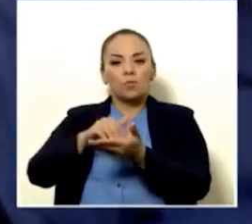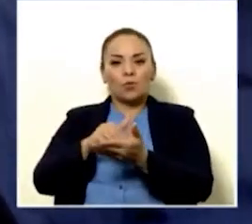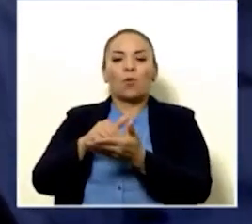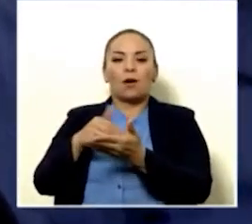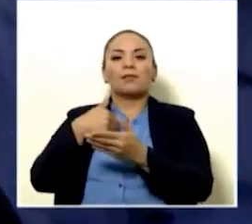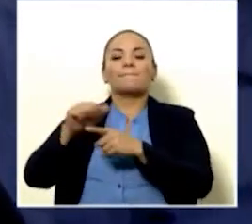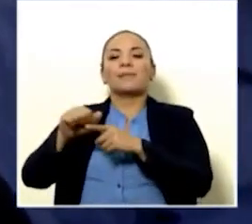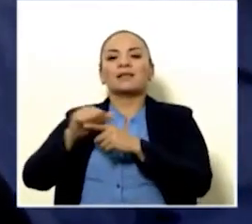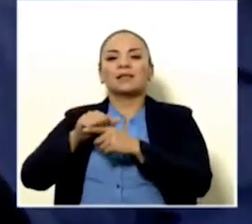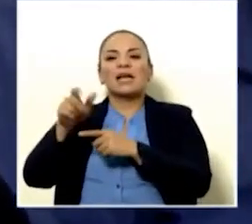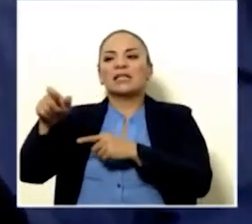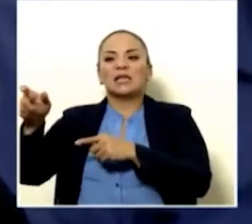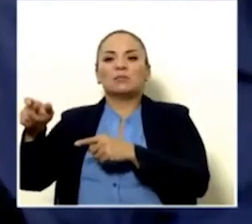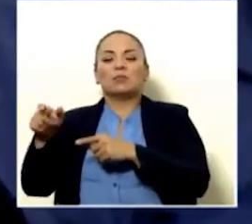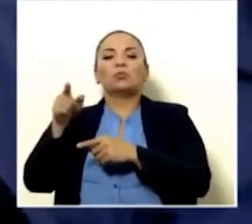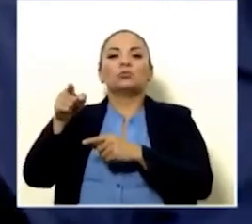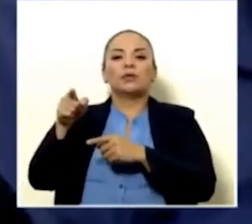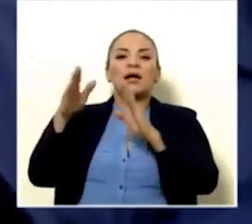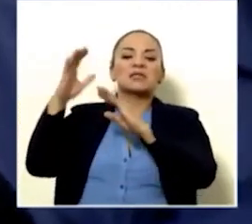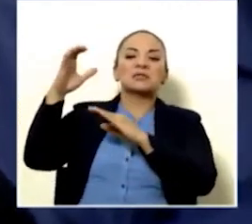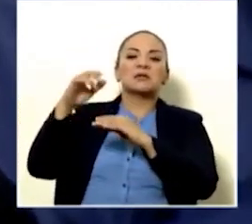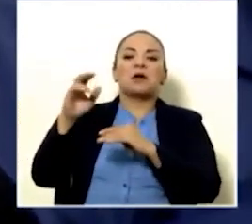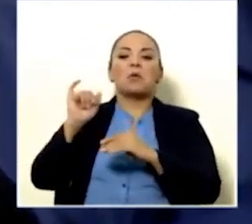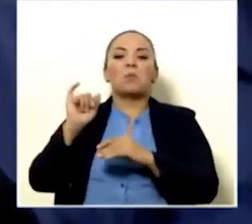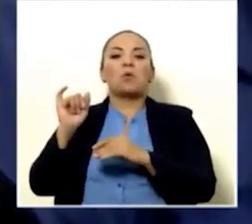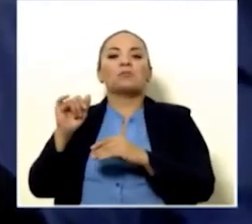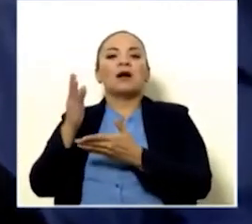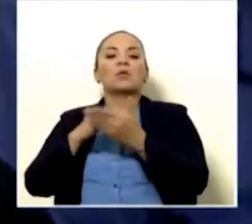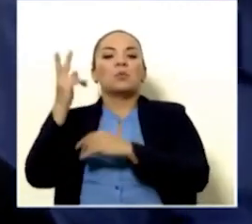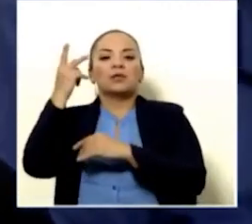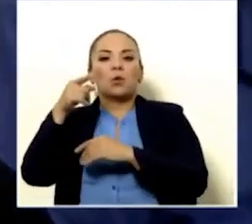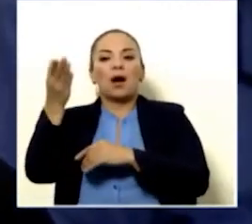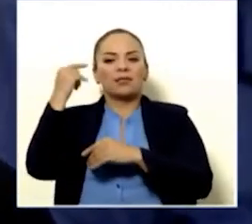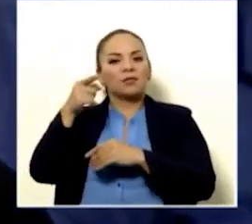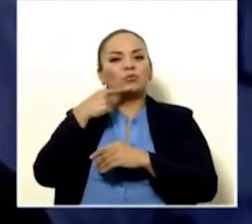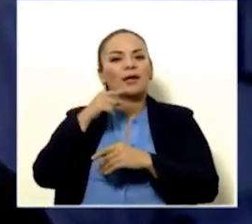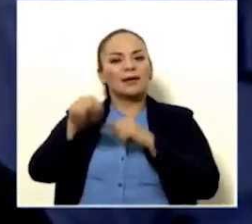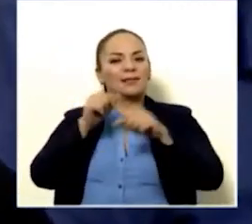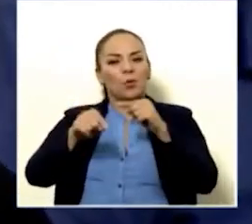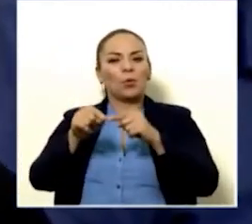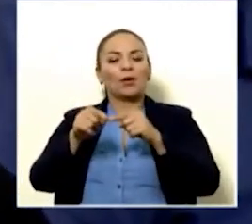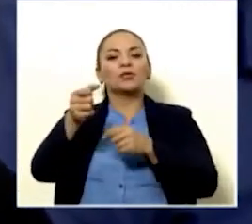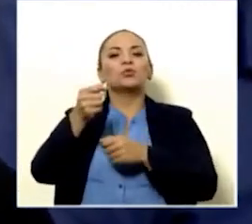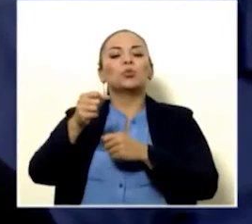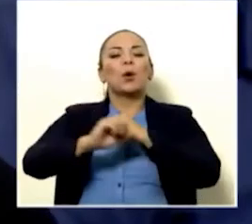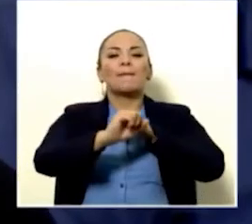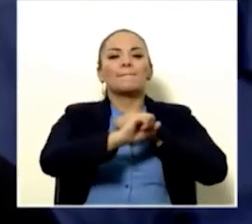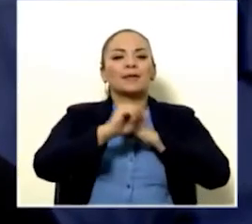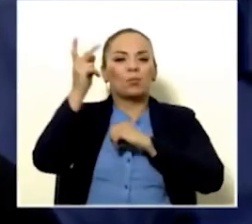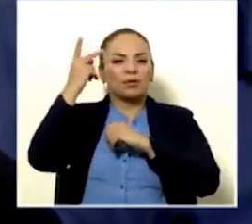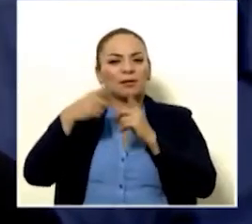clientelismo y que está usando la Cancillería como botín político. Así lo dicen ellos, algo que usted criticó y censuró durante su campaña electoral. Quisiera una reacción ante